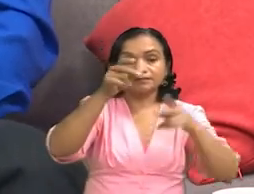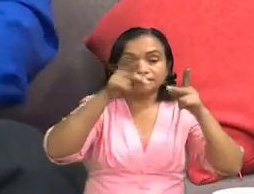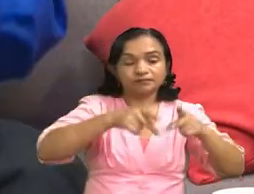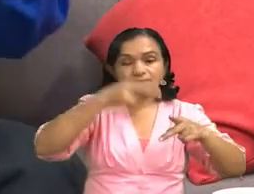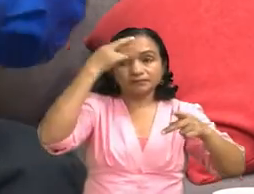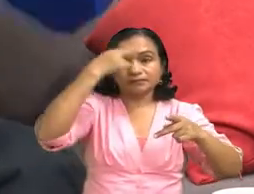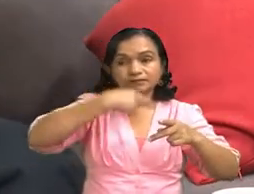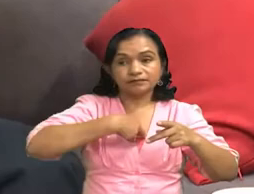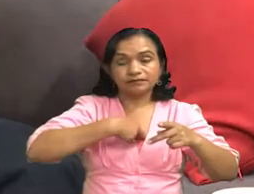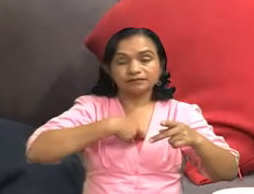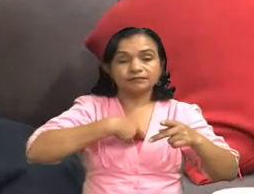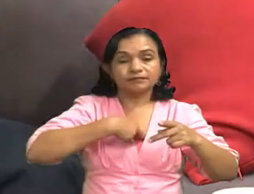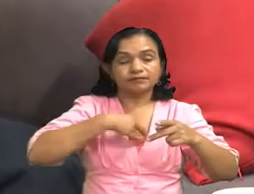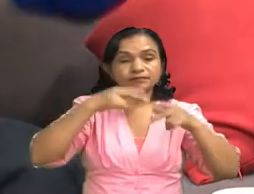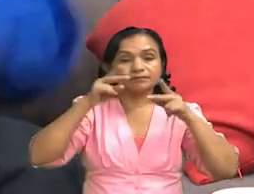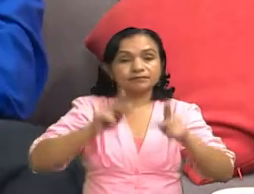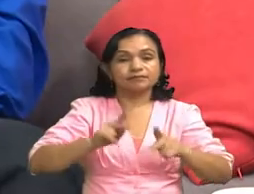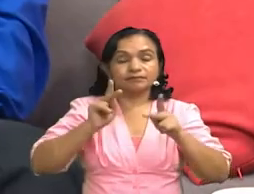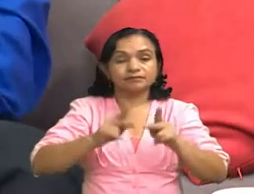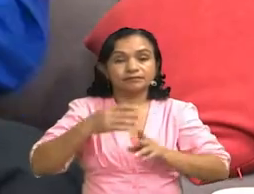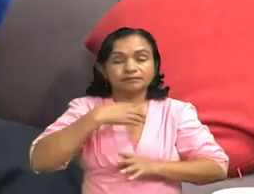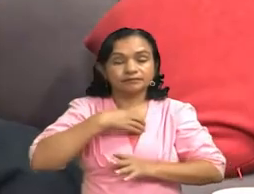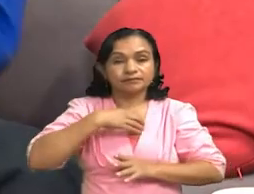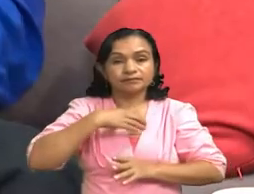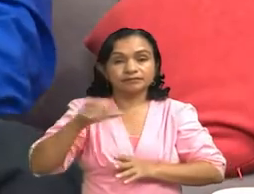hacemos la comunicación a las autoridades competentes